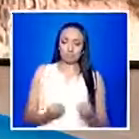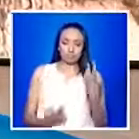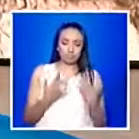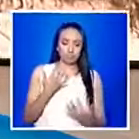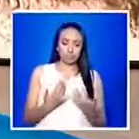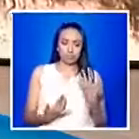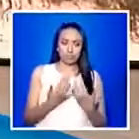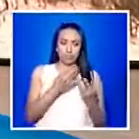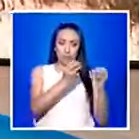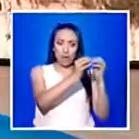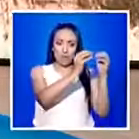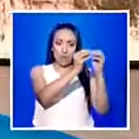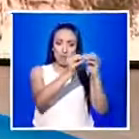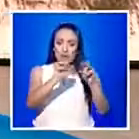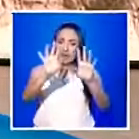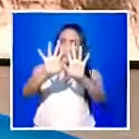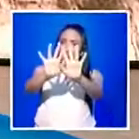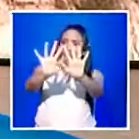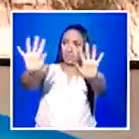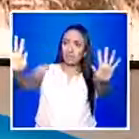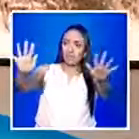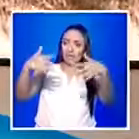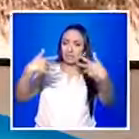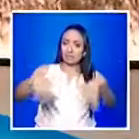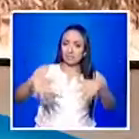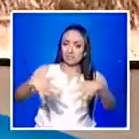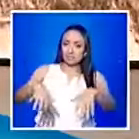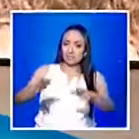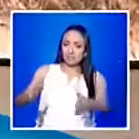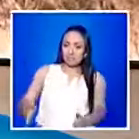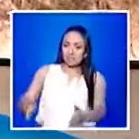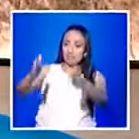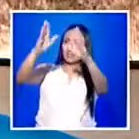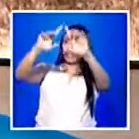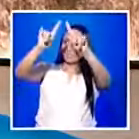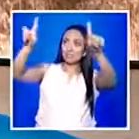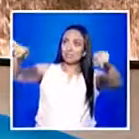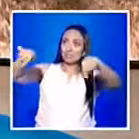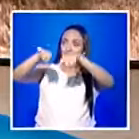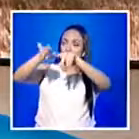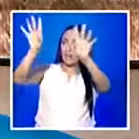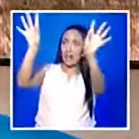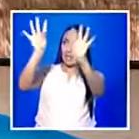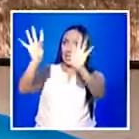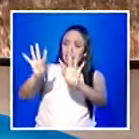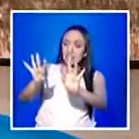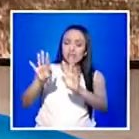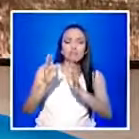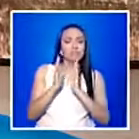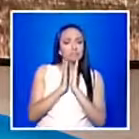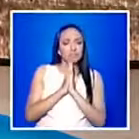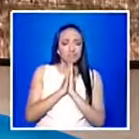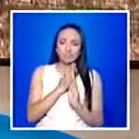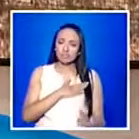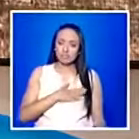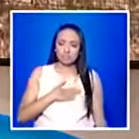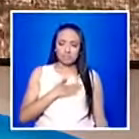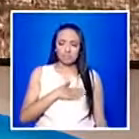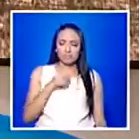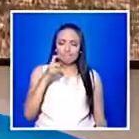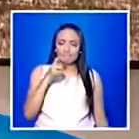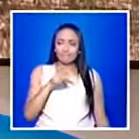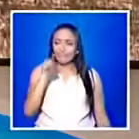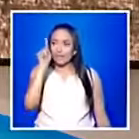Miren ustedes todo este sistema eléctrico, estos cables en ese punto. Así que por favor a las autoridades un llamado para